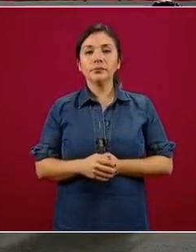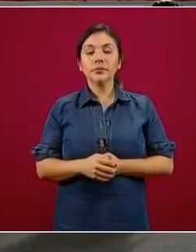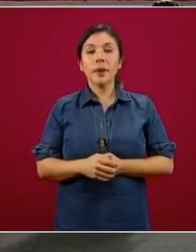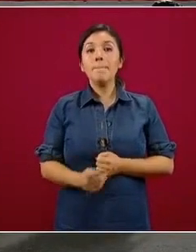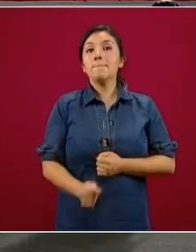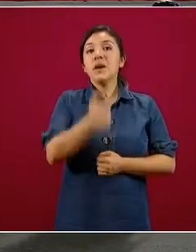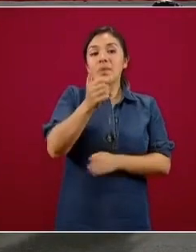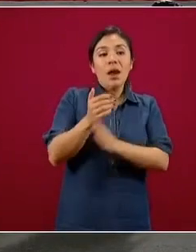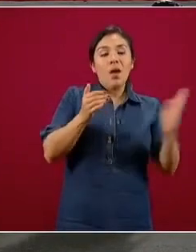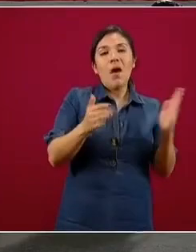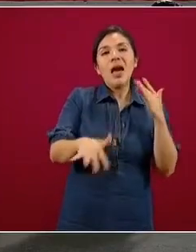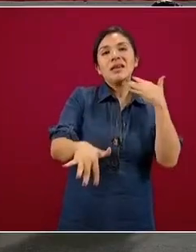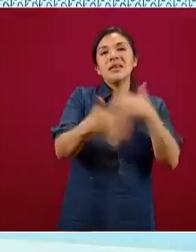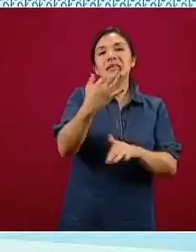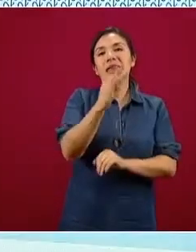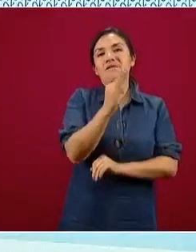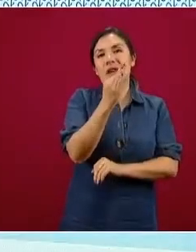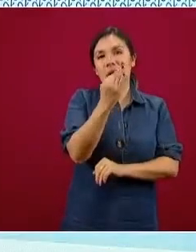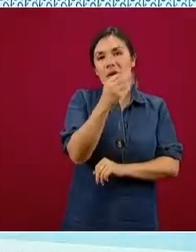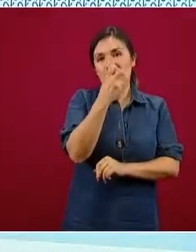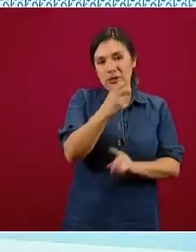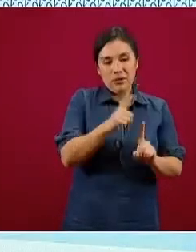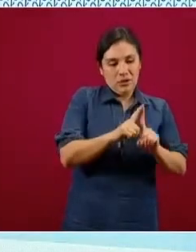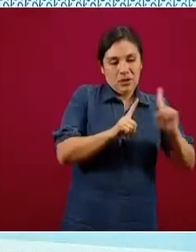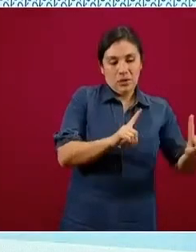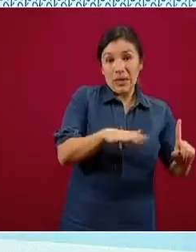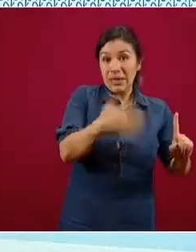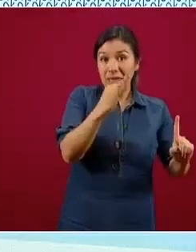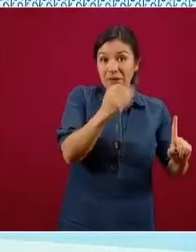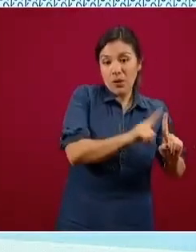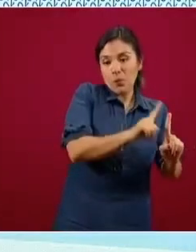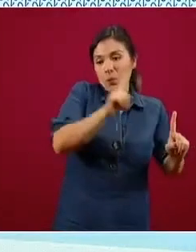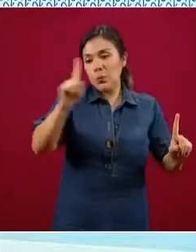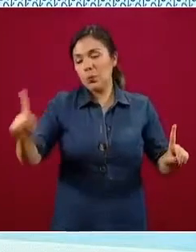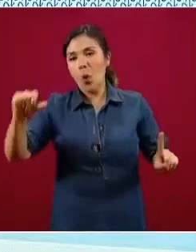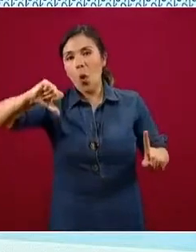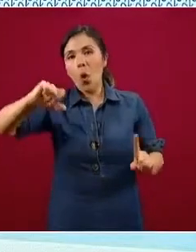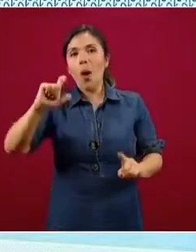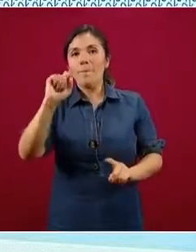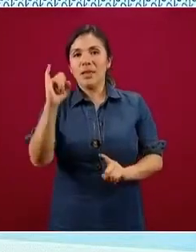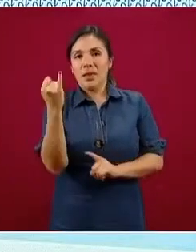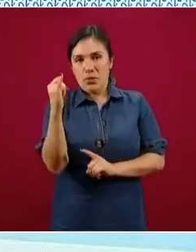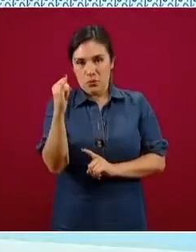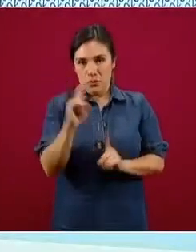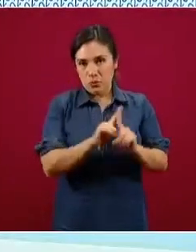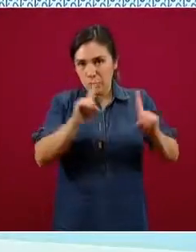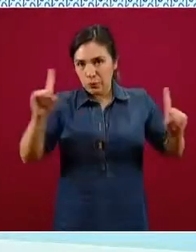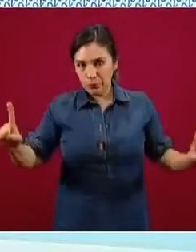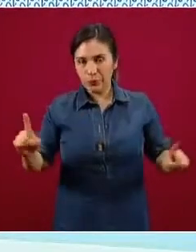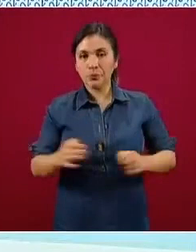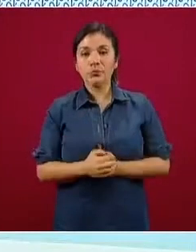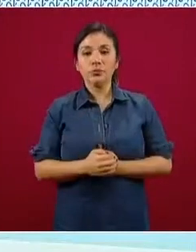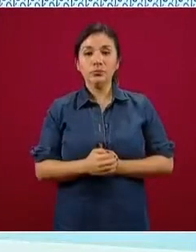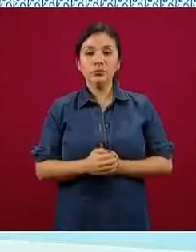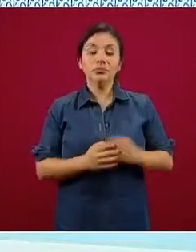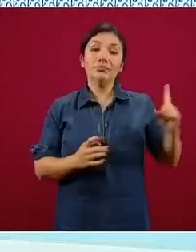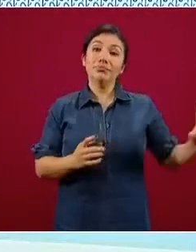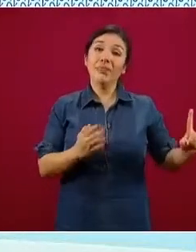15 de febrero, es el intervalo de tiempo en el que hemos estado observando esta epidemia. El